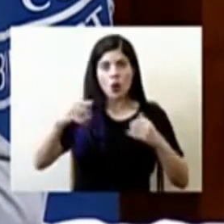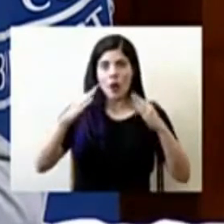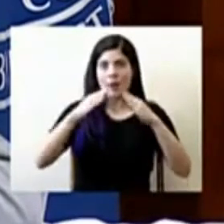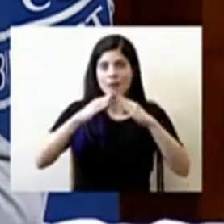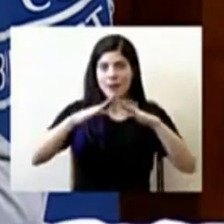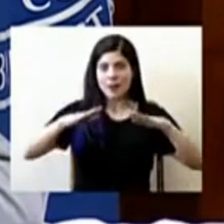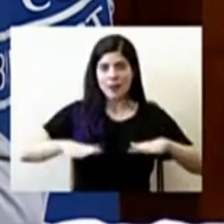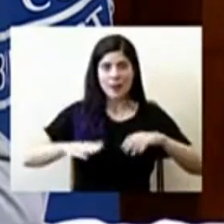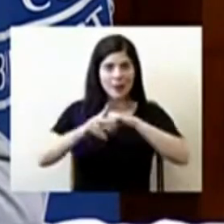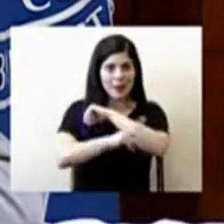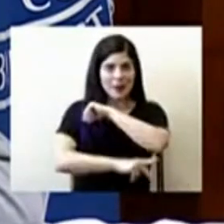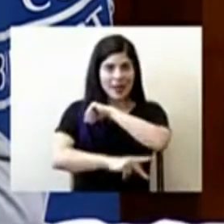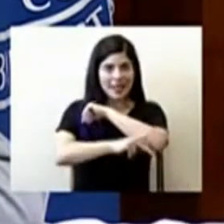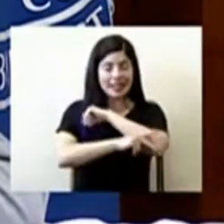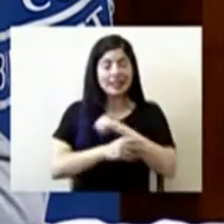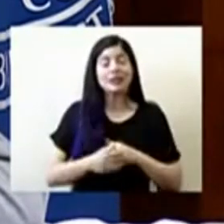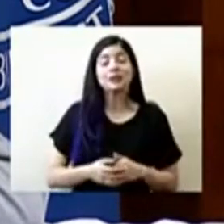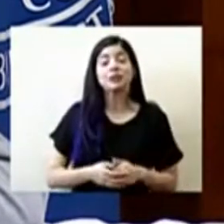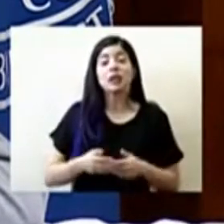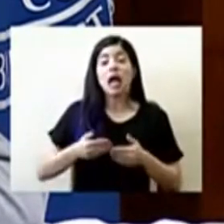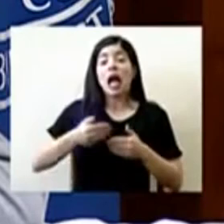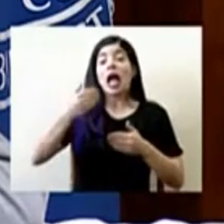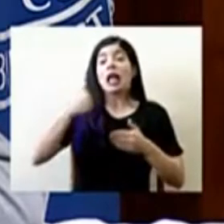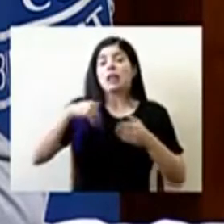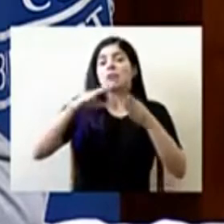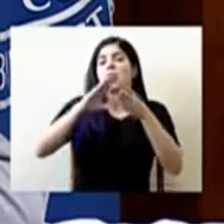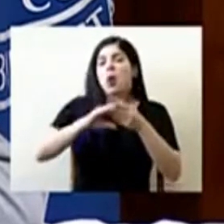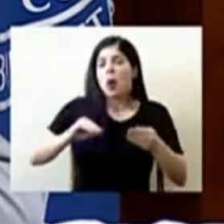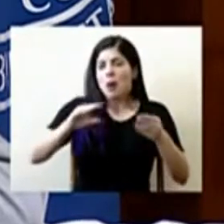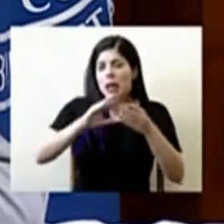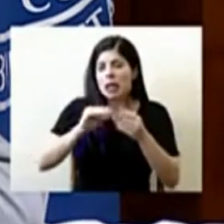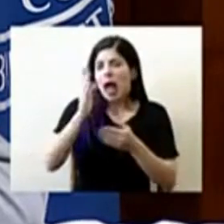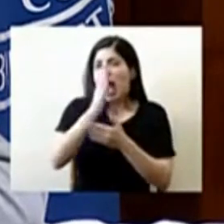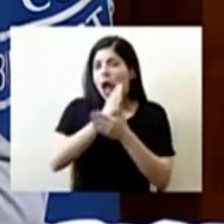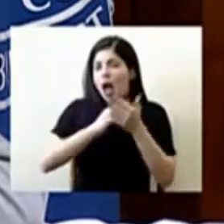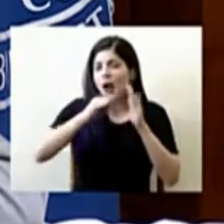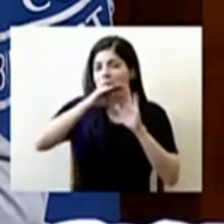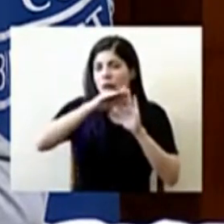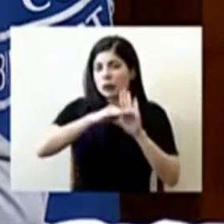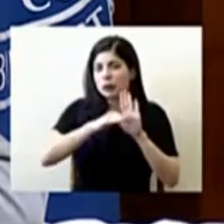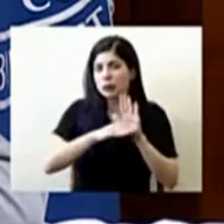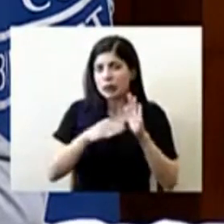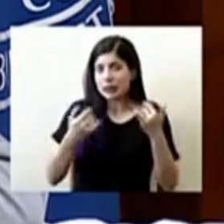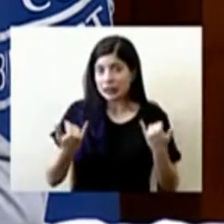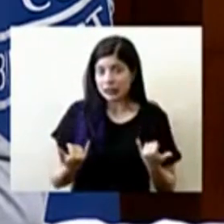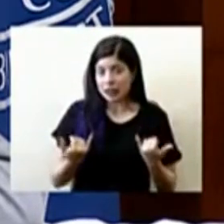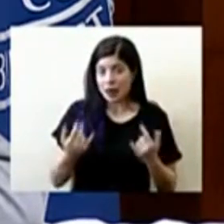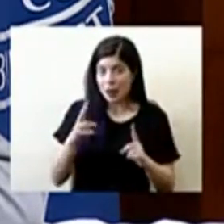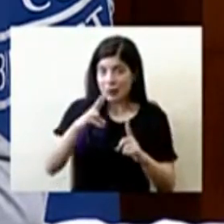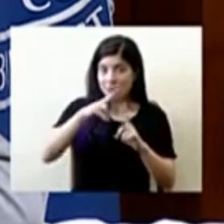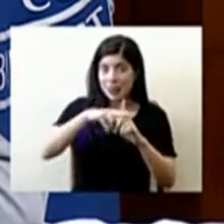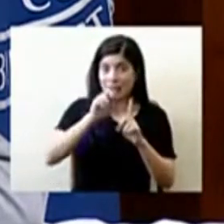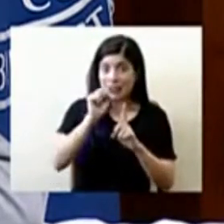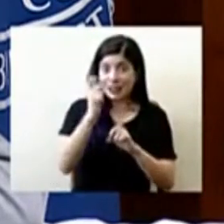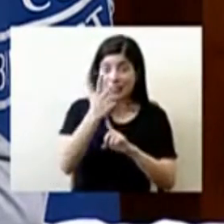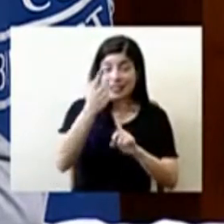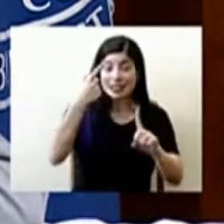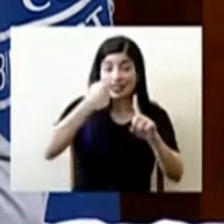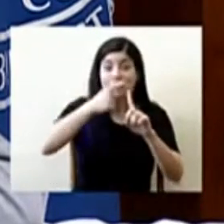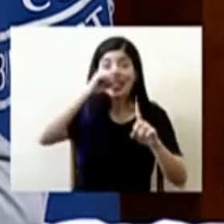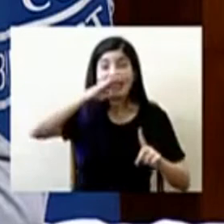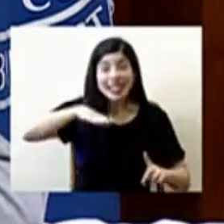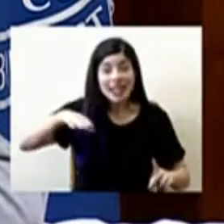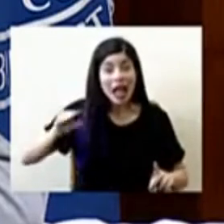nacional. Antes de comentarles algunas de esas medidas que se han implementado desde el sector social para los niños, niñas y